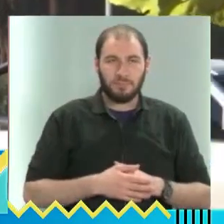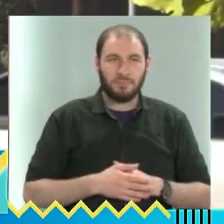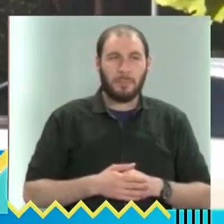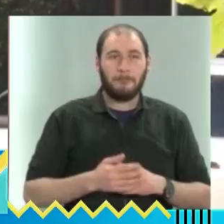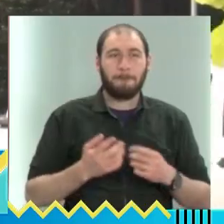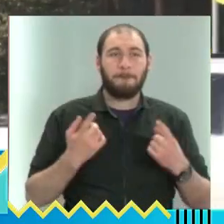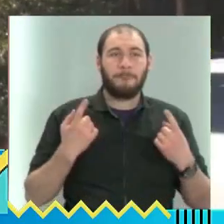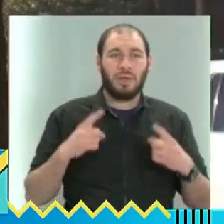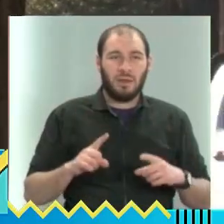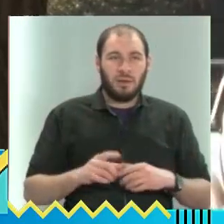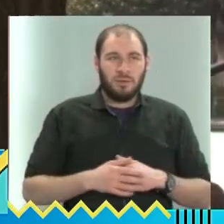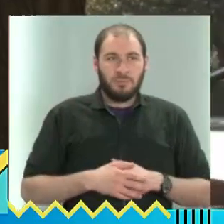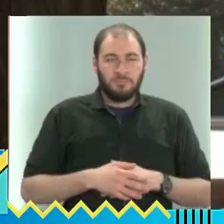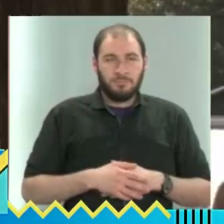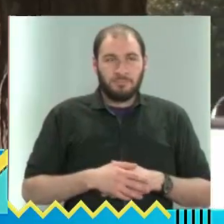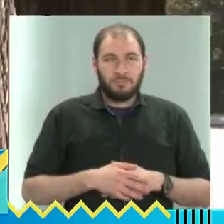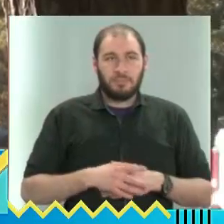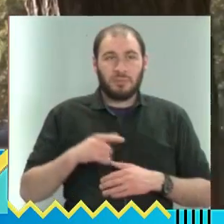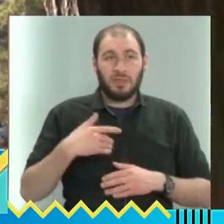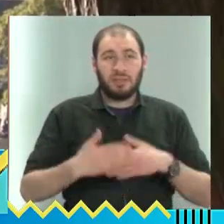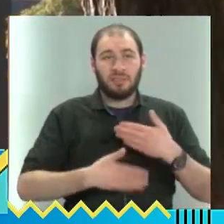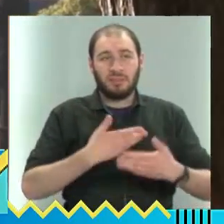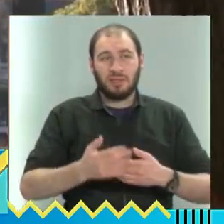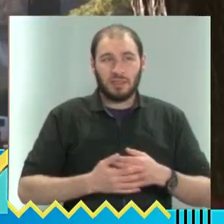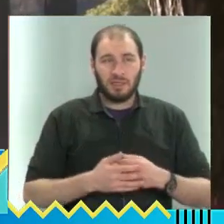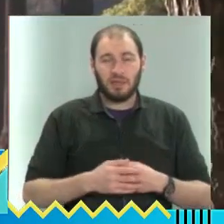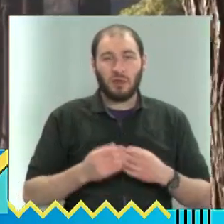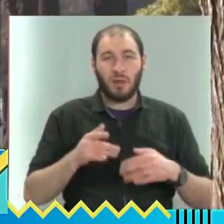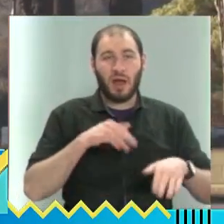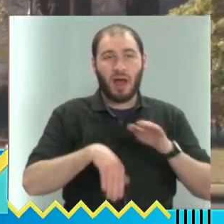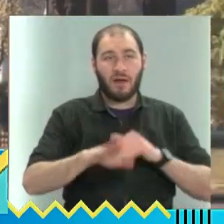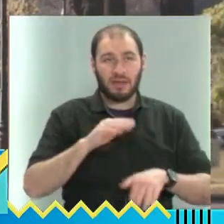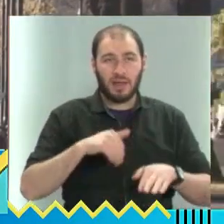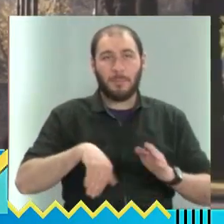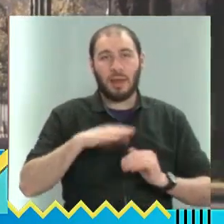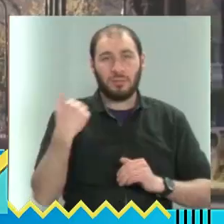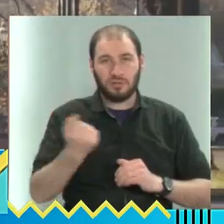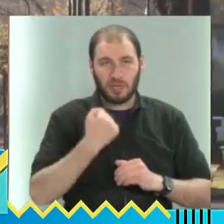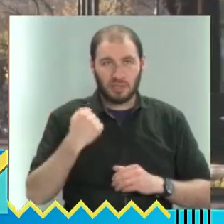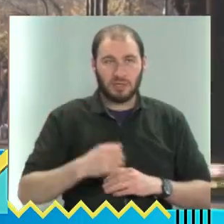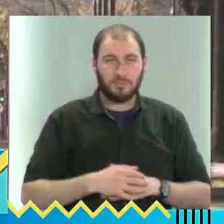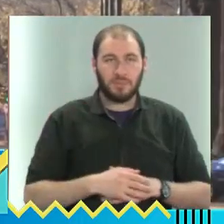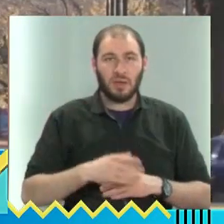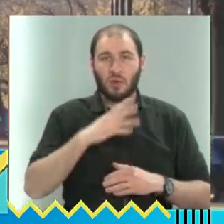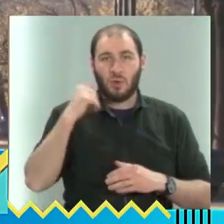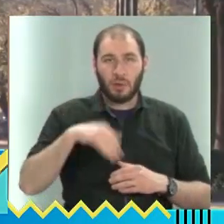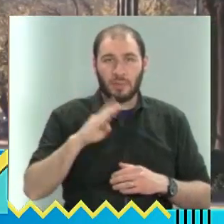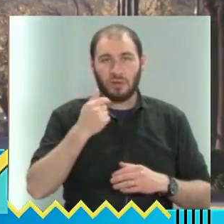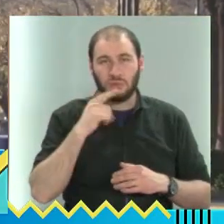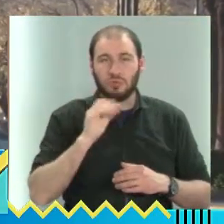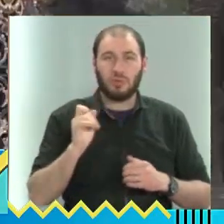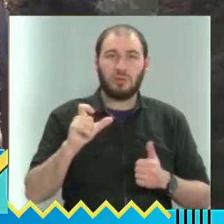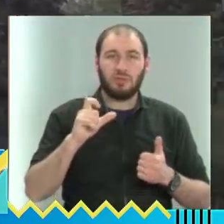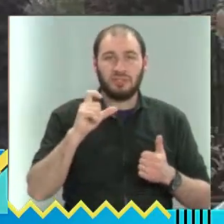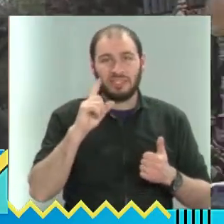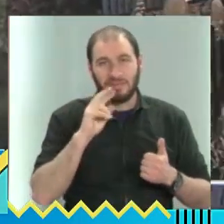pero, digamos, en cierta manera sigue funcionando a través de las avenidas principales que bajan Juan B. Justo, Emilio Civit,